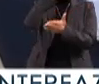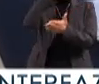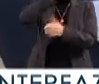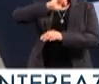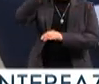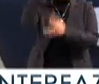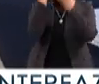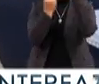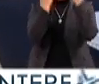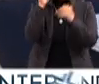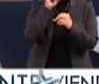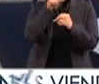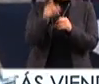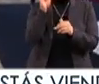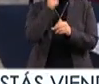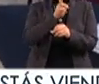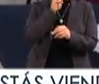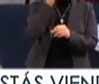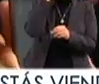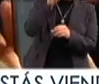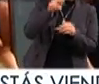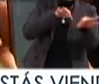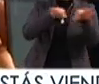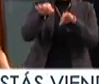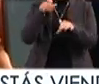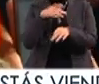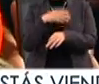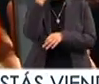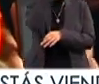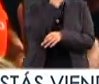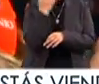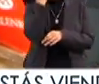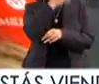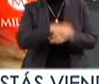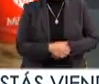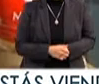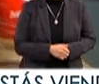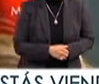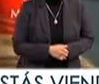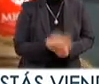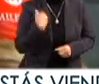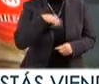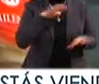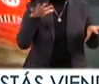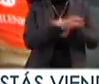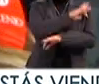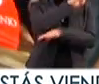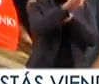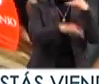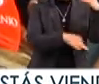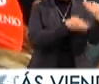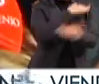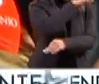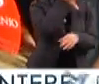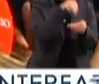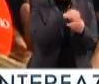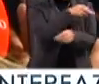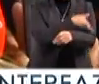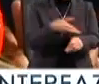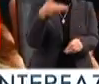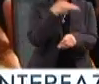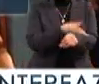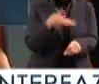profesionalización al tiempo que sea valorada su labor. Y como vamos a cambiar todo el proceso de